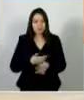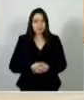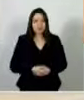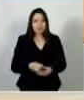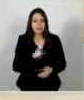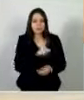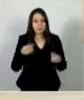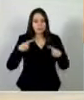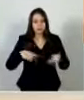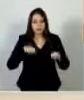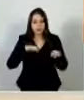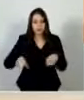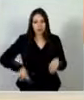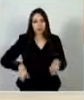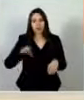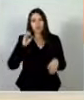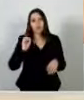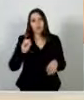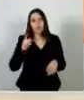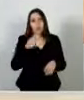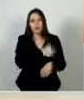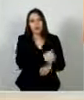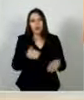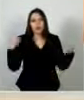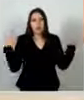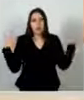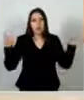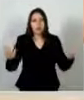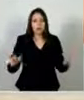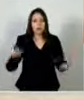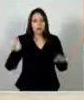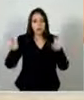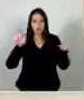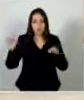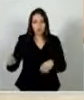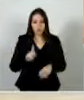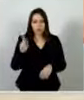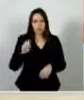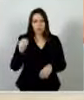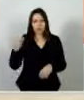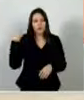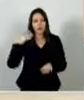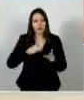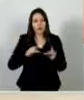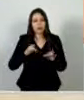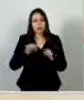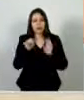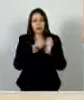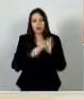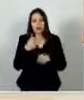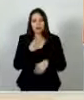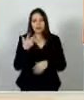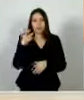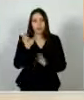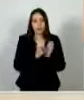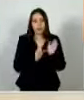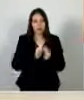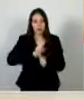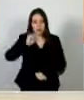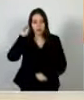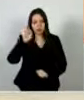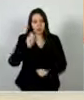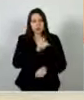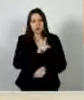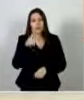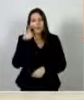servidores públicos o representantes de elección popular. O bien, contemplar lo señalado por el artículo 105 constitucional, yo lo mencionaba, para